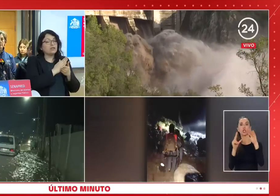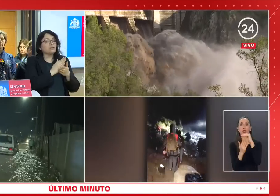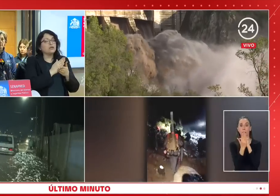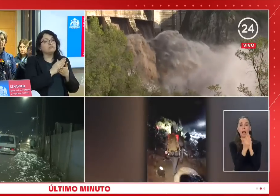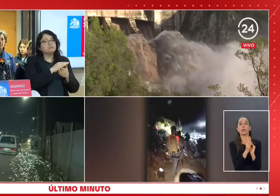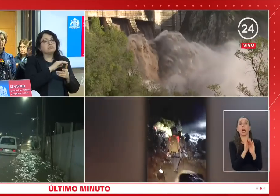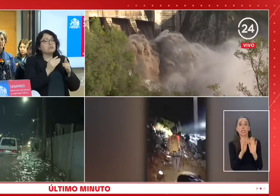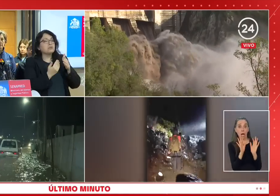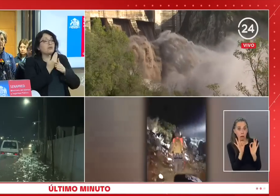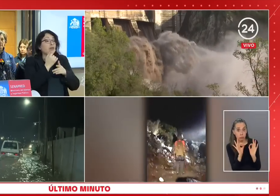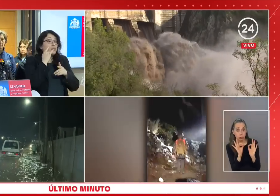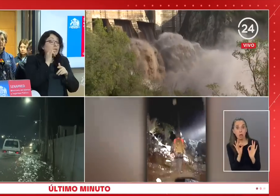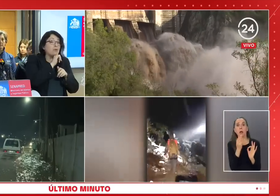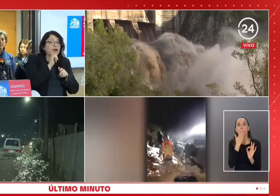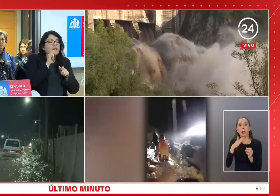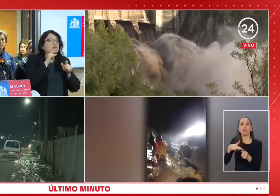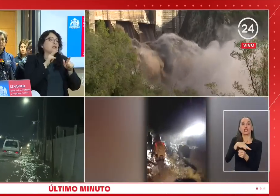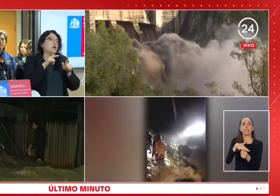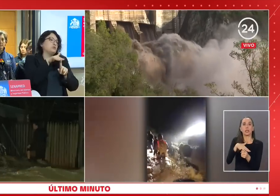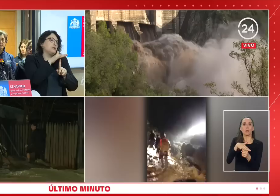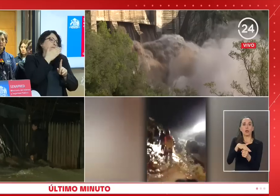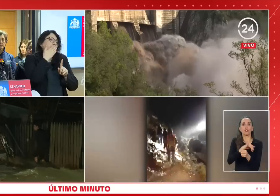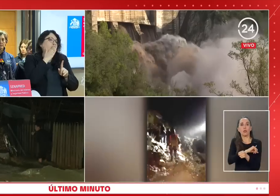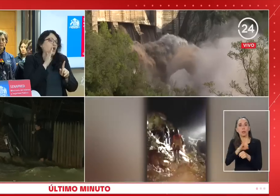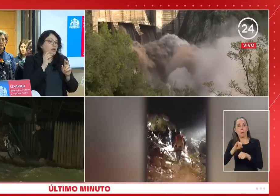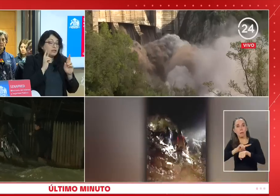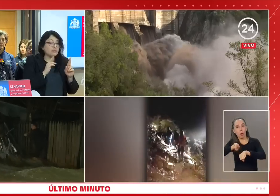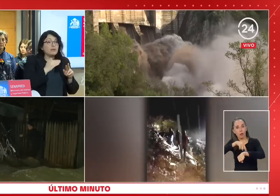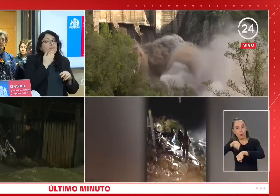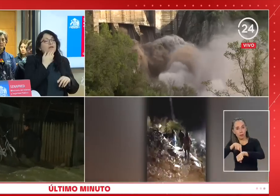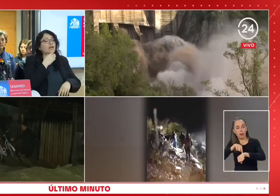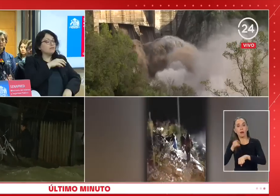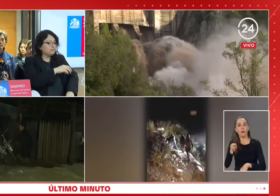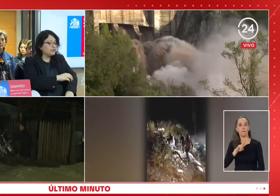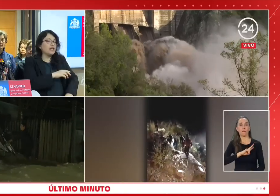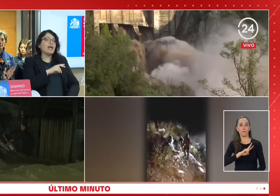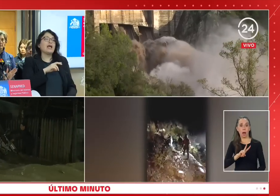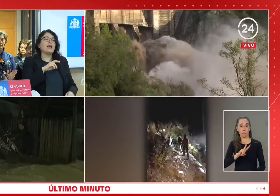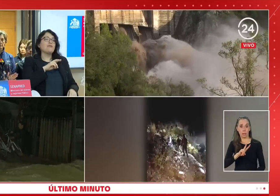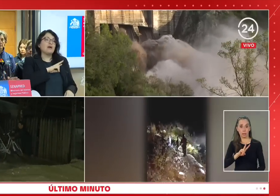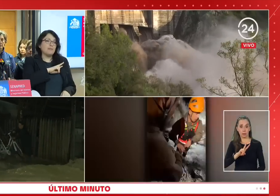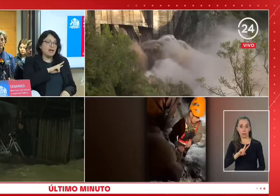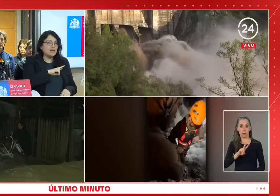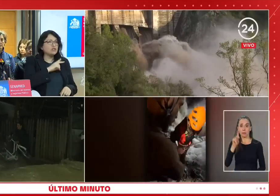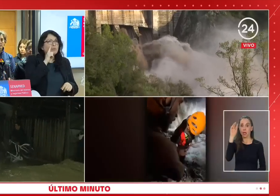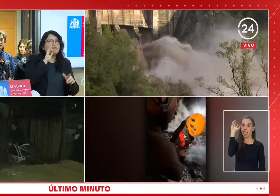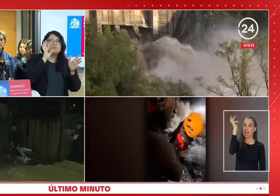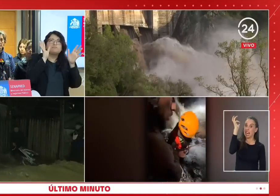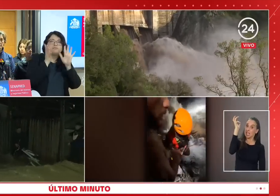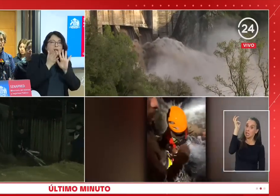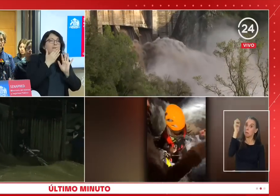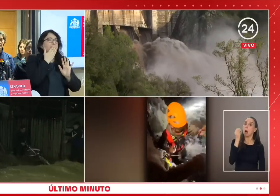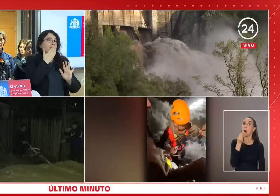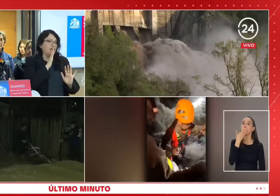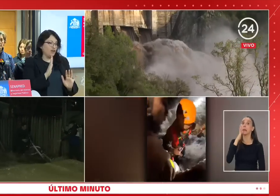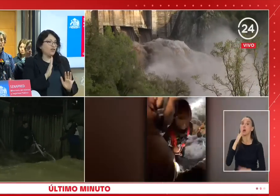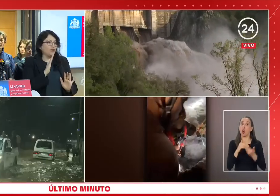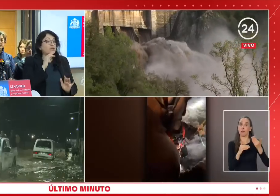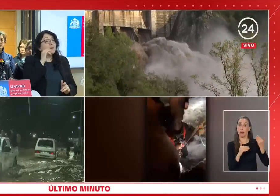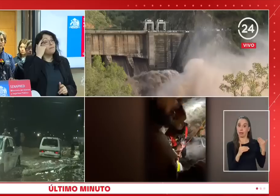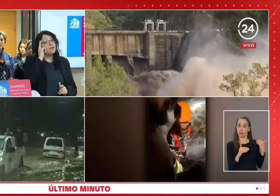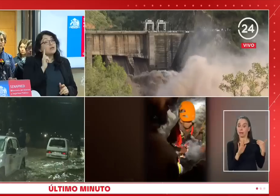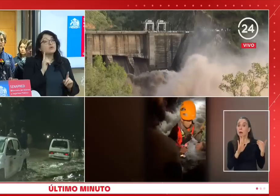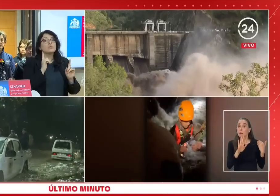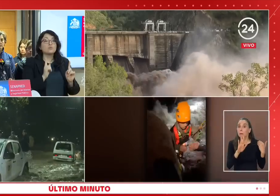debiera mejorar la situación vamos a tener en Valparaíso una condición del clima que está bastante mejor sin embargo